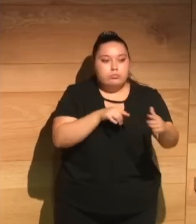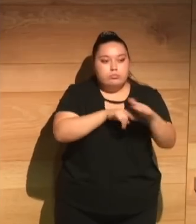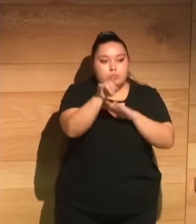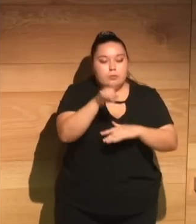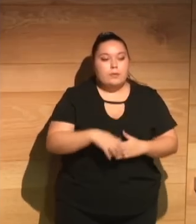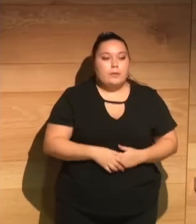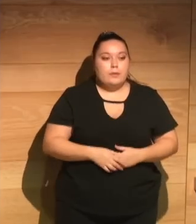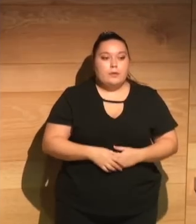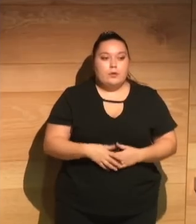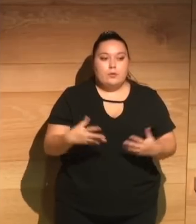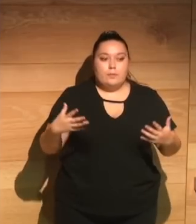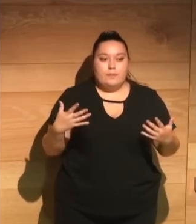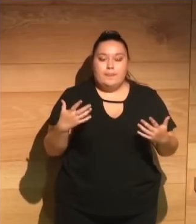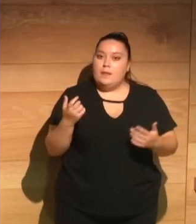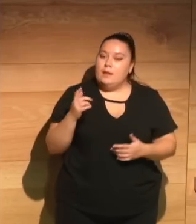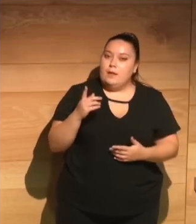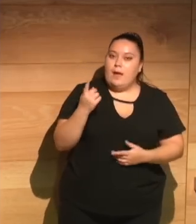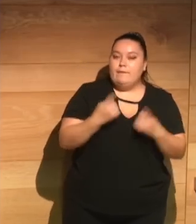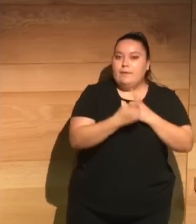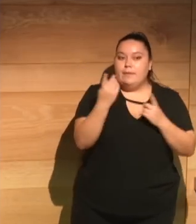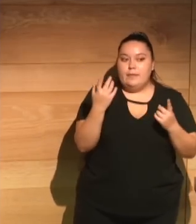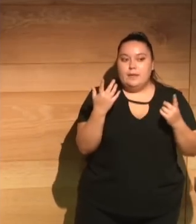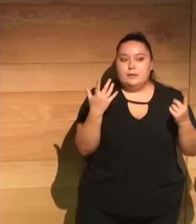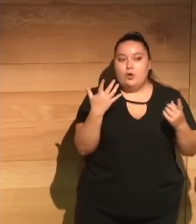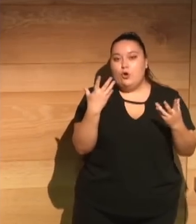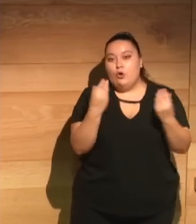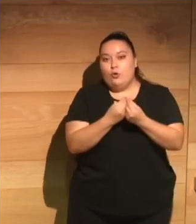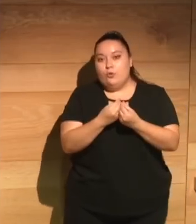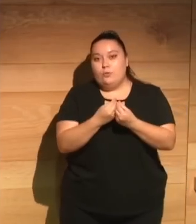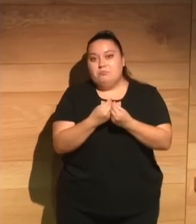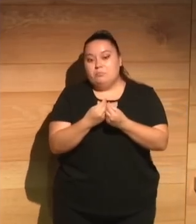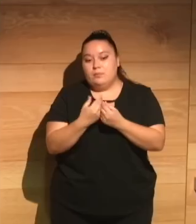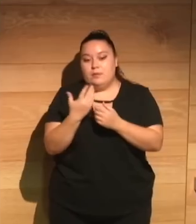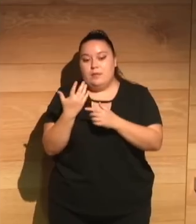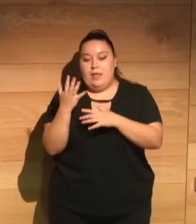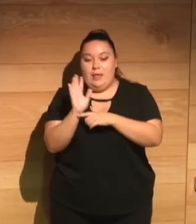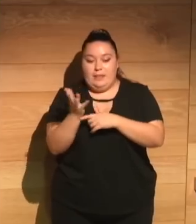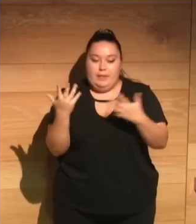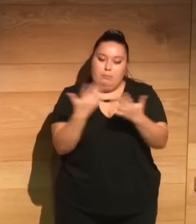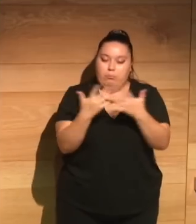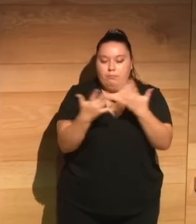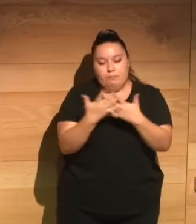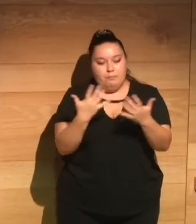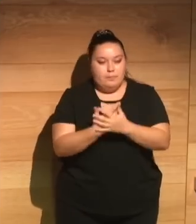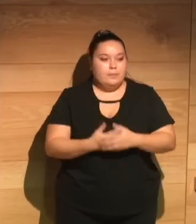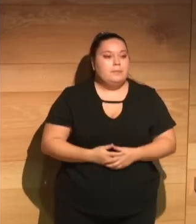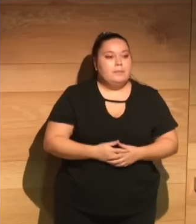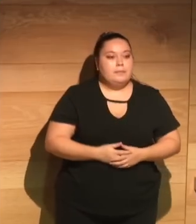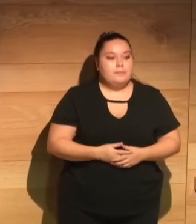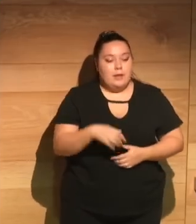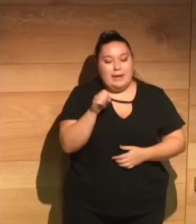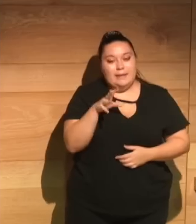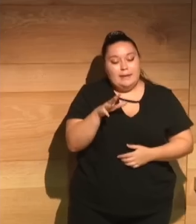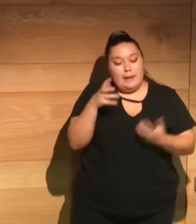linterna mágica combinados a la vez con la cinematografía. Y en gran medida la cinematografía era usar una linterna